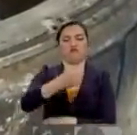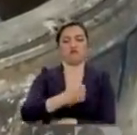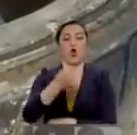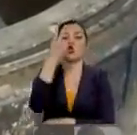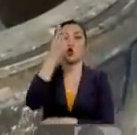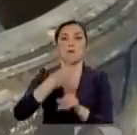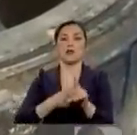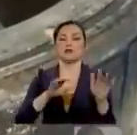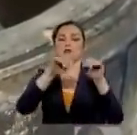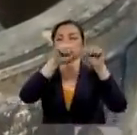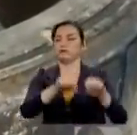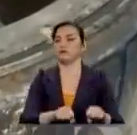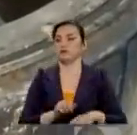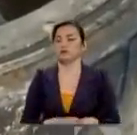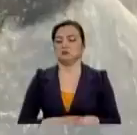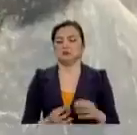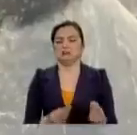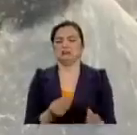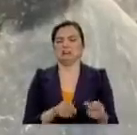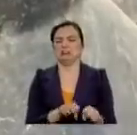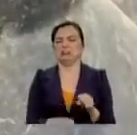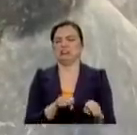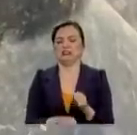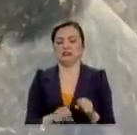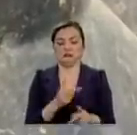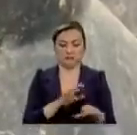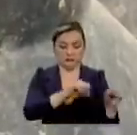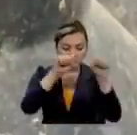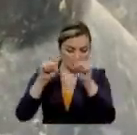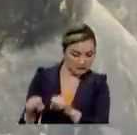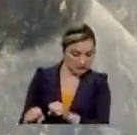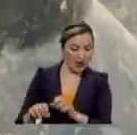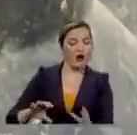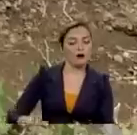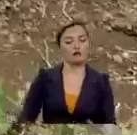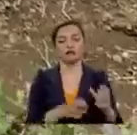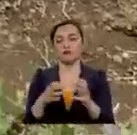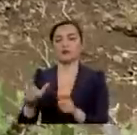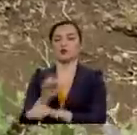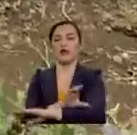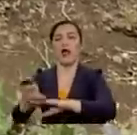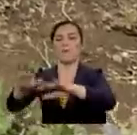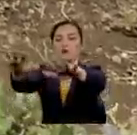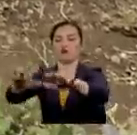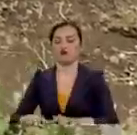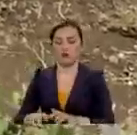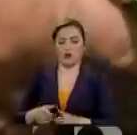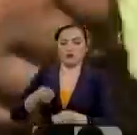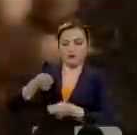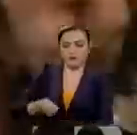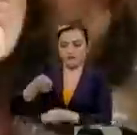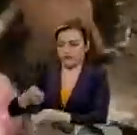durante 2 meses para después tener la producción final. El objetivo es entregar este abono para que puedan fortalecer las